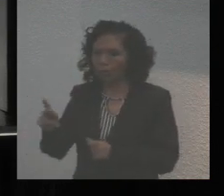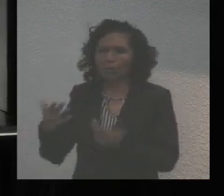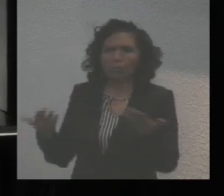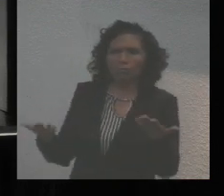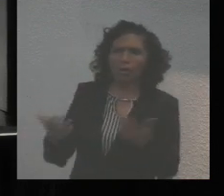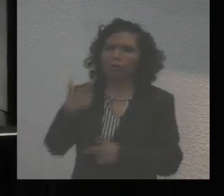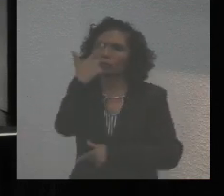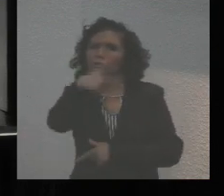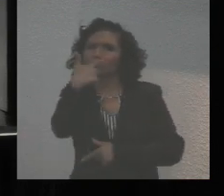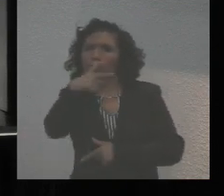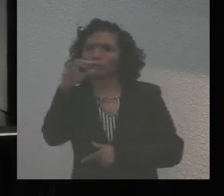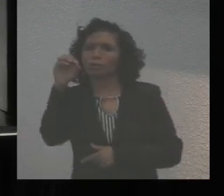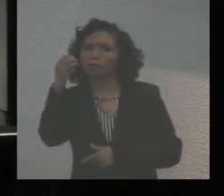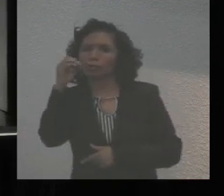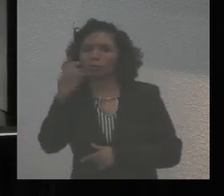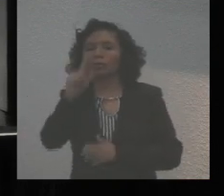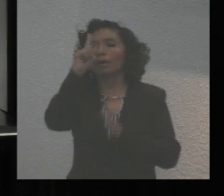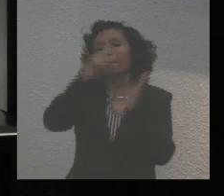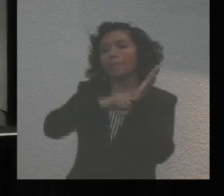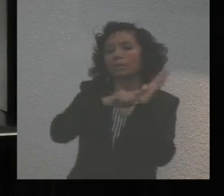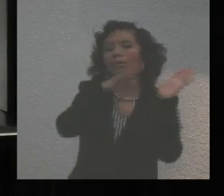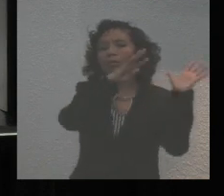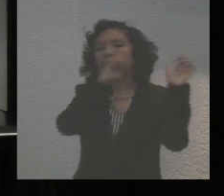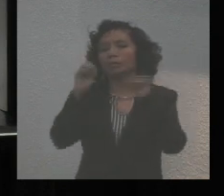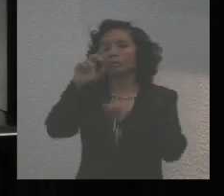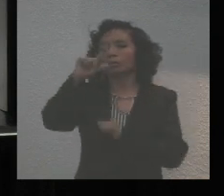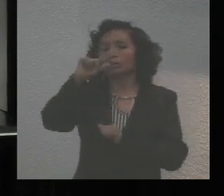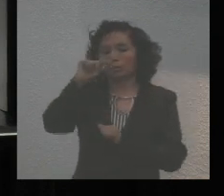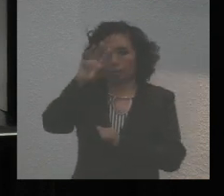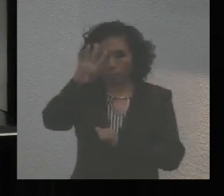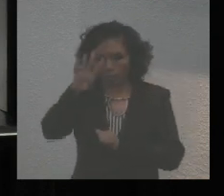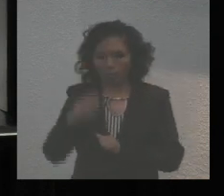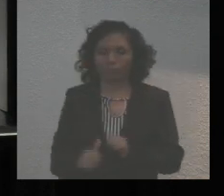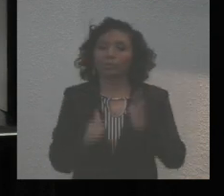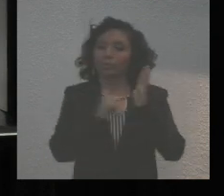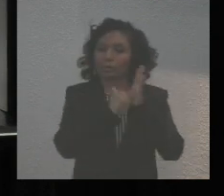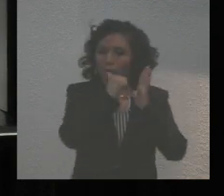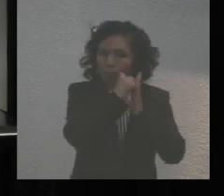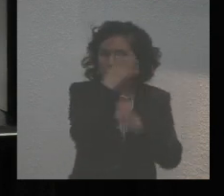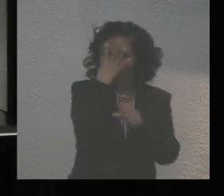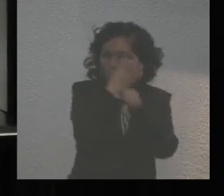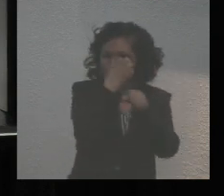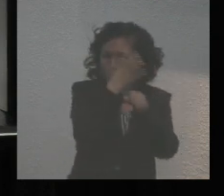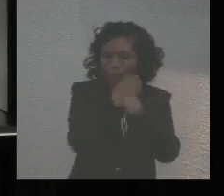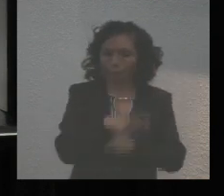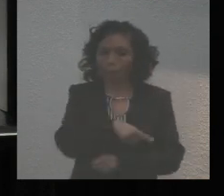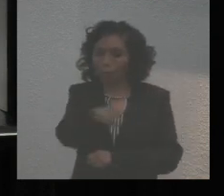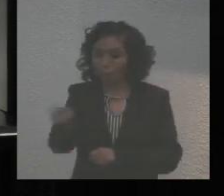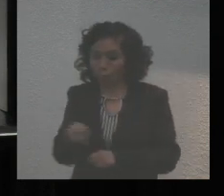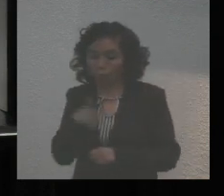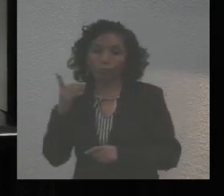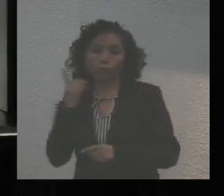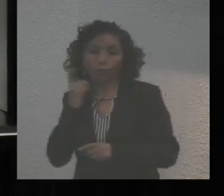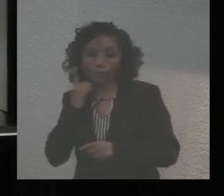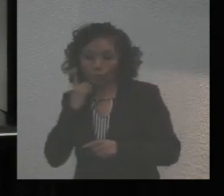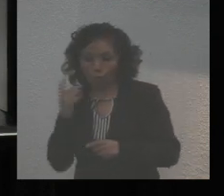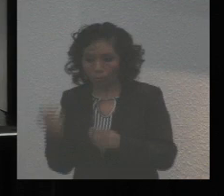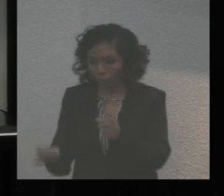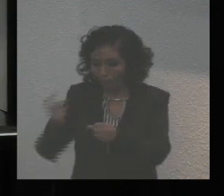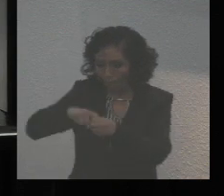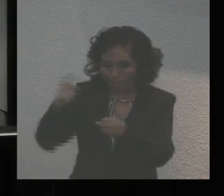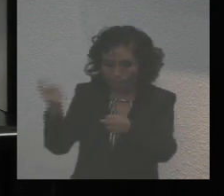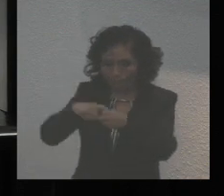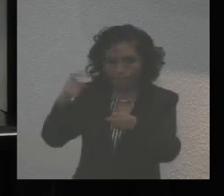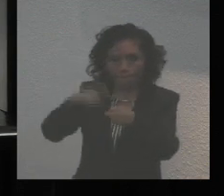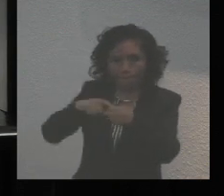el 12 de octubre de 1974. Artículo cuarto. Las elecciones de diputados para integrar las legislaturas